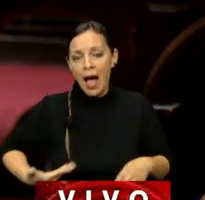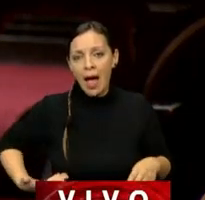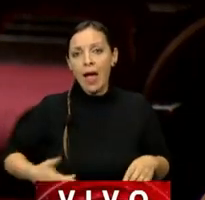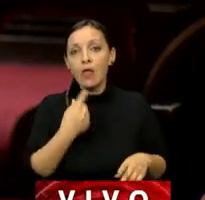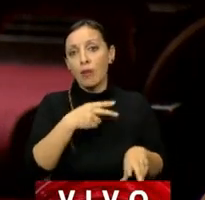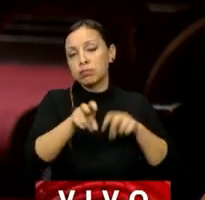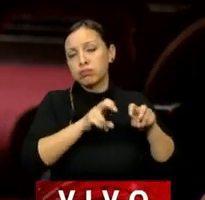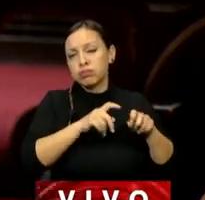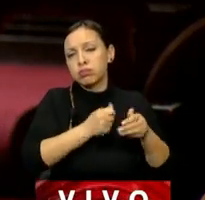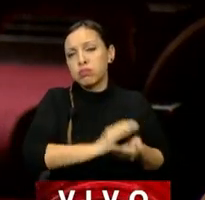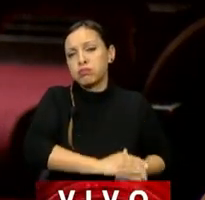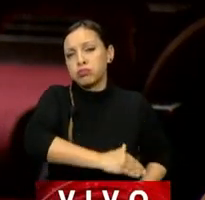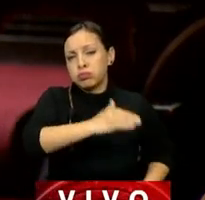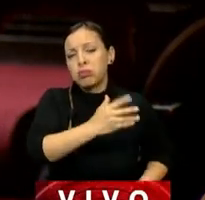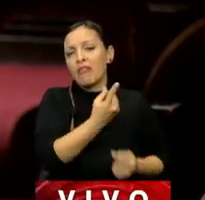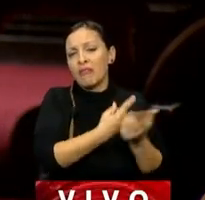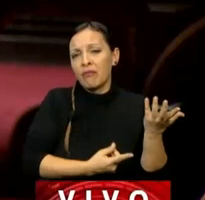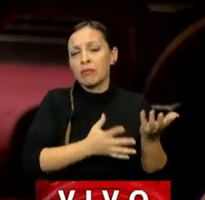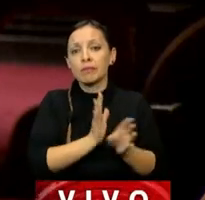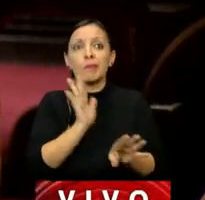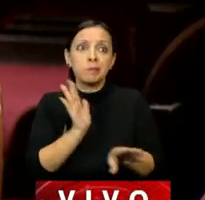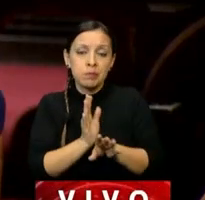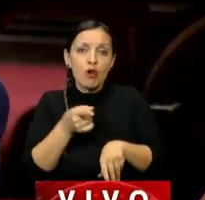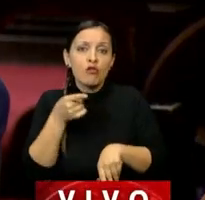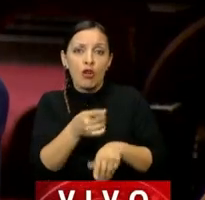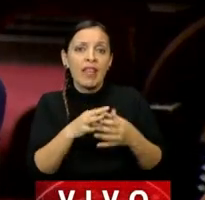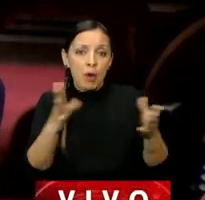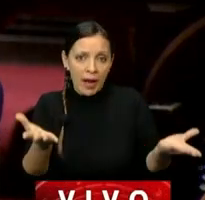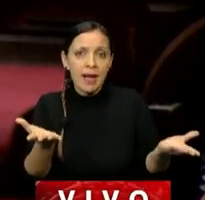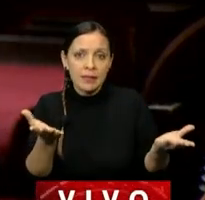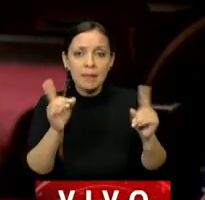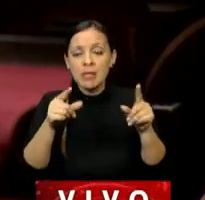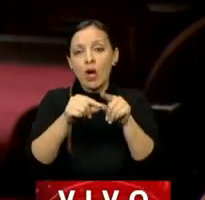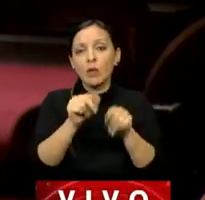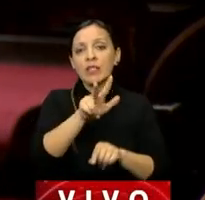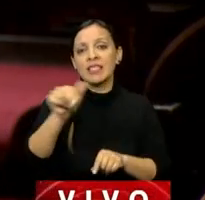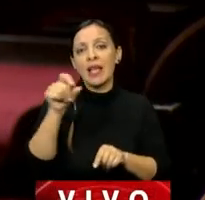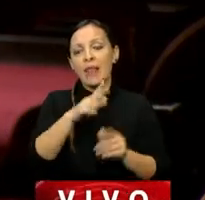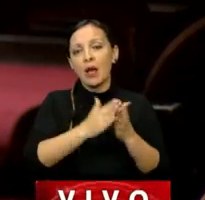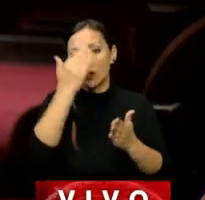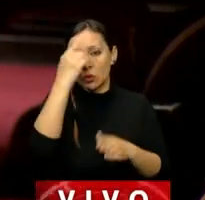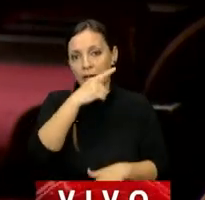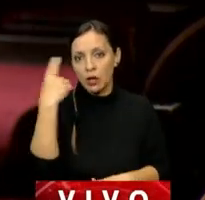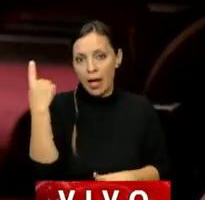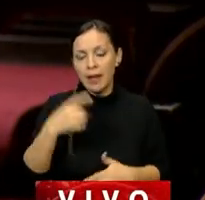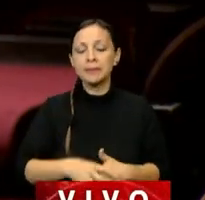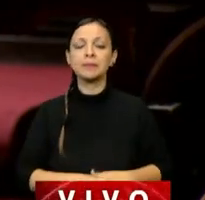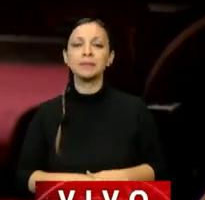enriquecimiento es decir que atentaron contra el orden democrático en los términos artículo 36 de la constitución nacional